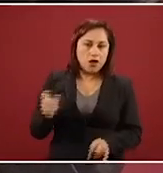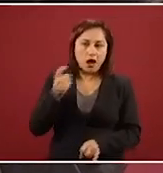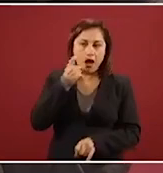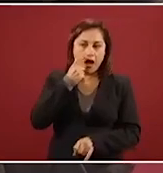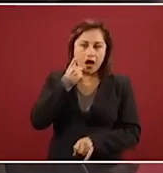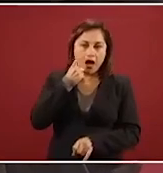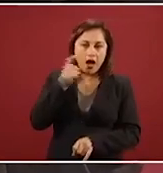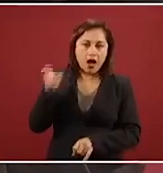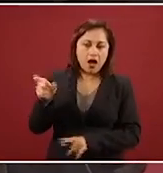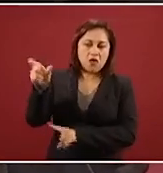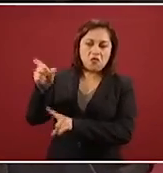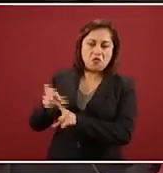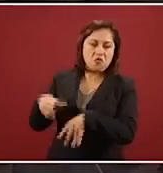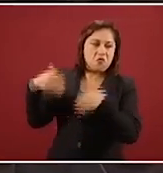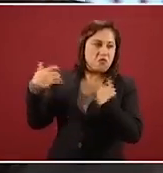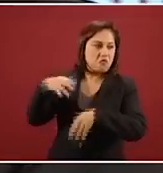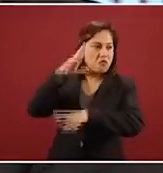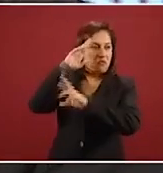respetabilidad.